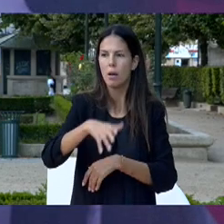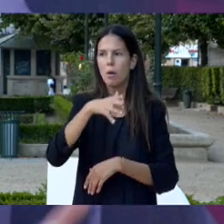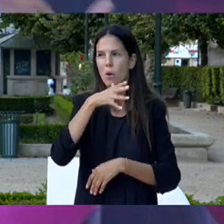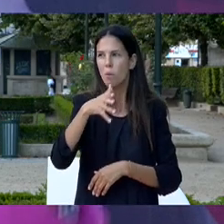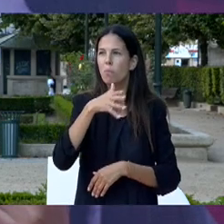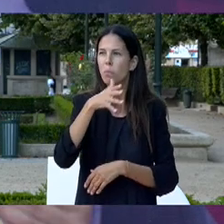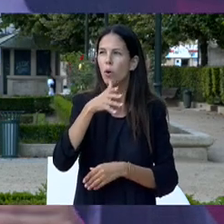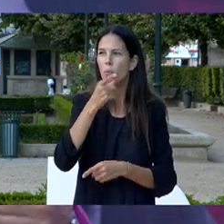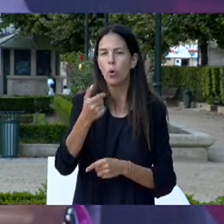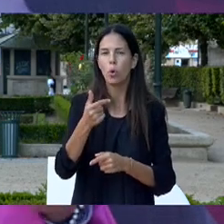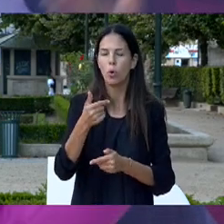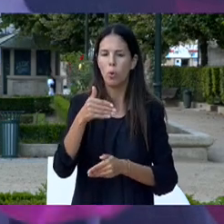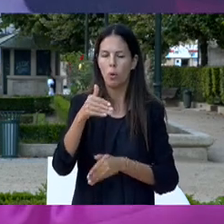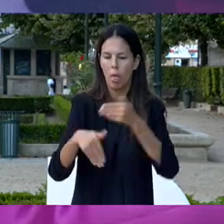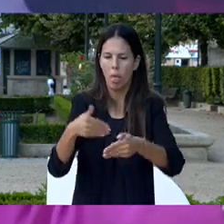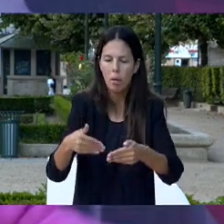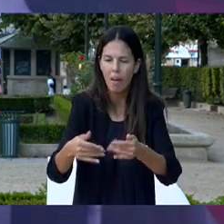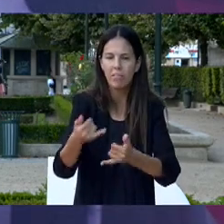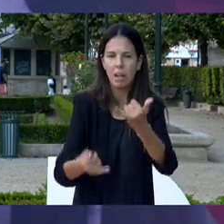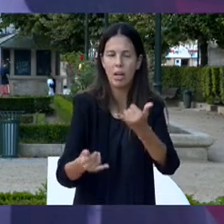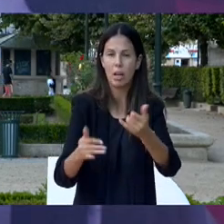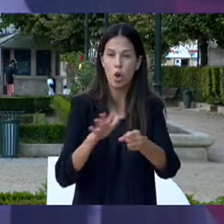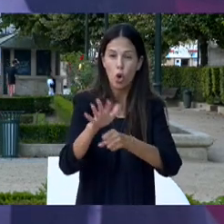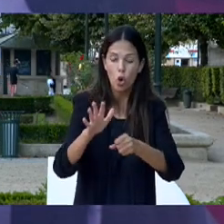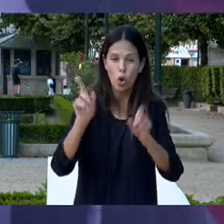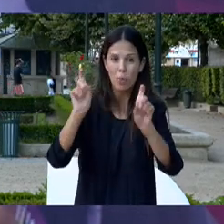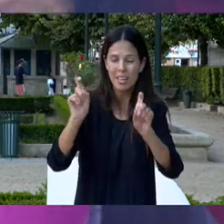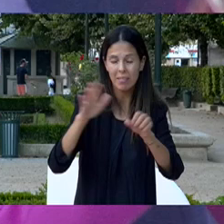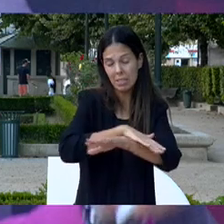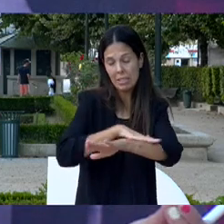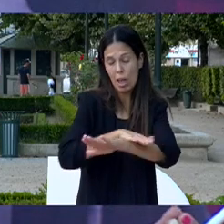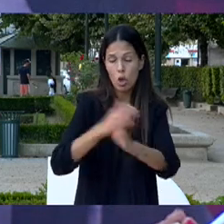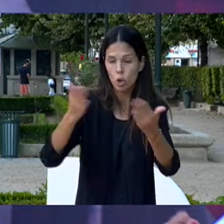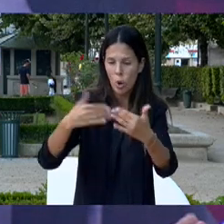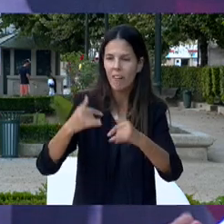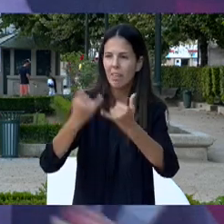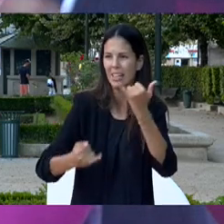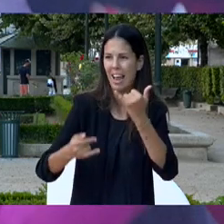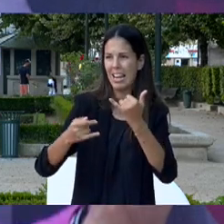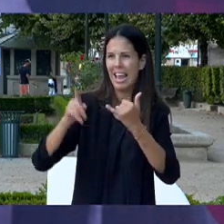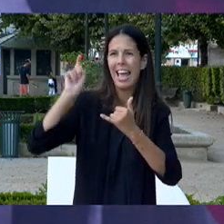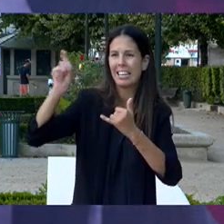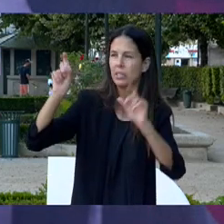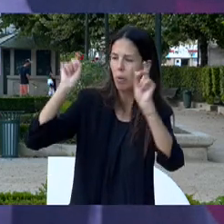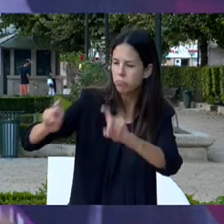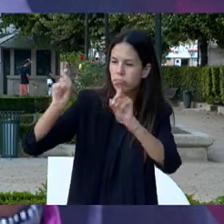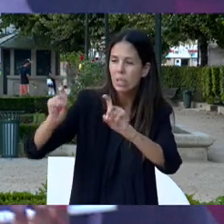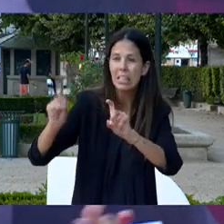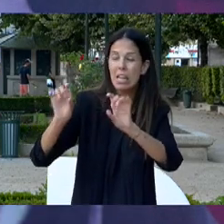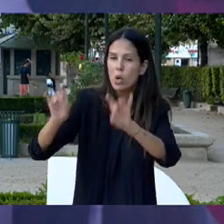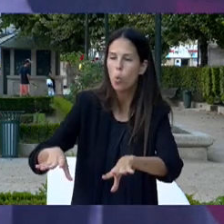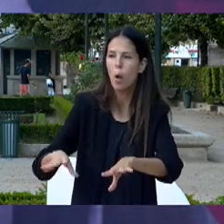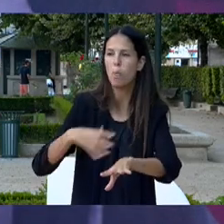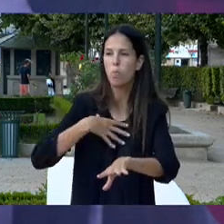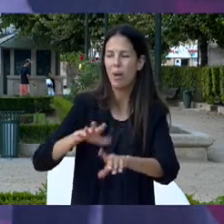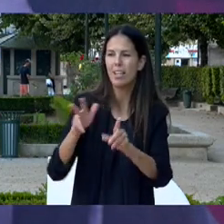por esa marcha atrás, non? Sí. Si non houvese golpe de Estado e seguísemos sendo educadas por a xeración de Ernestina e por as mestras como Ernestina, pois eu